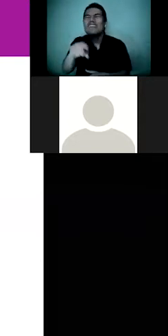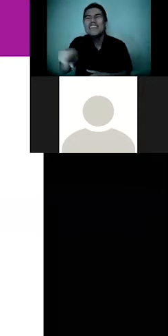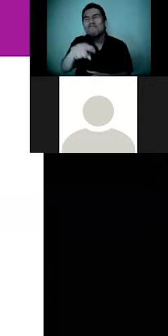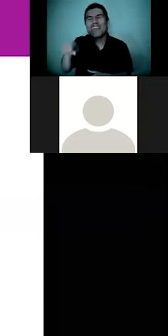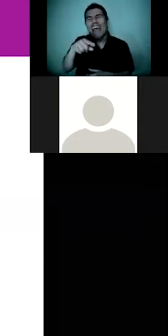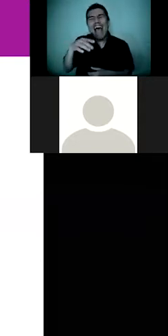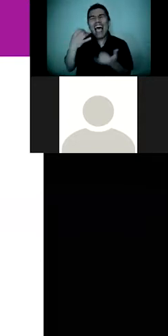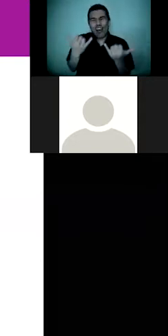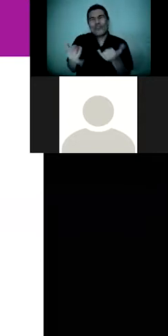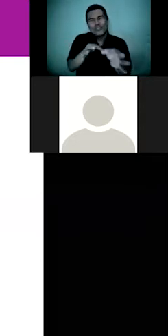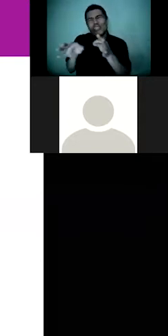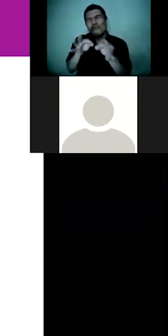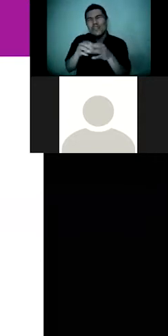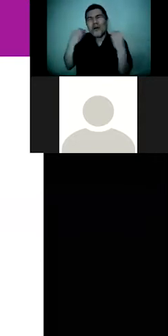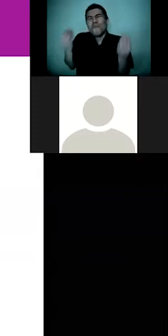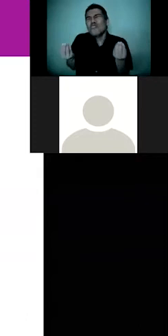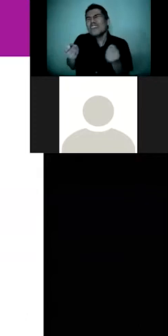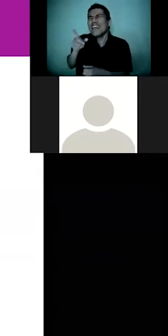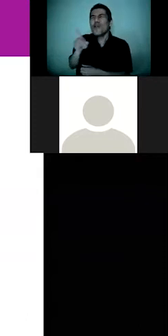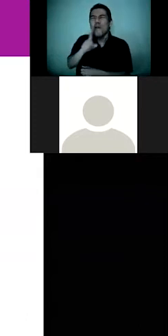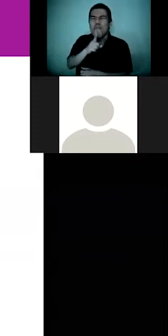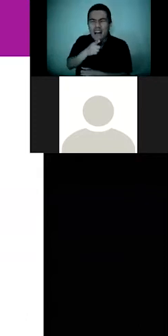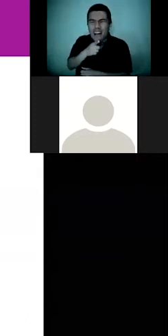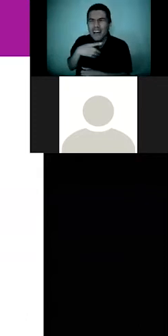oralista, que lo hable y hable, ¿no?